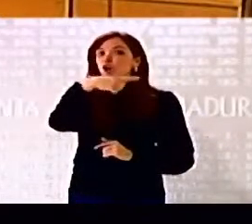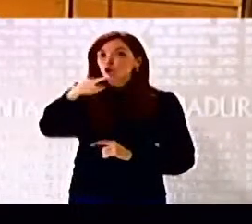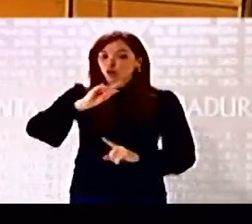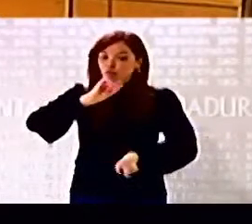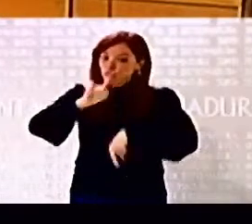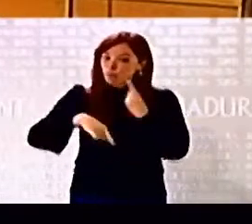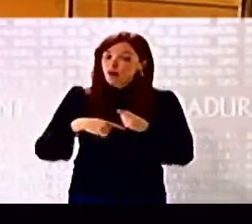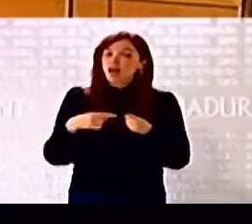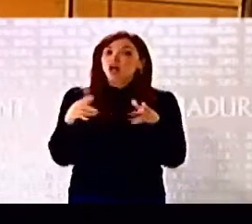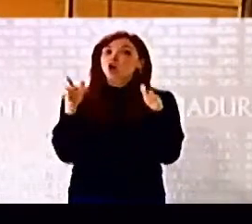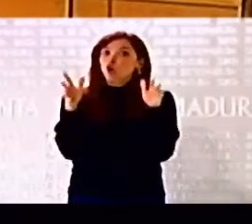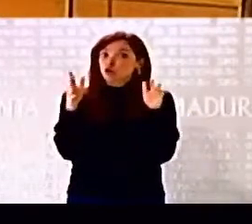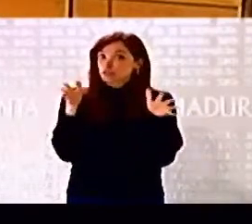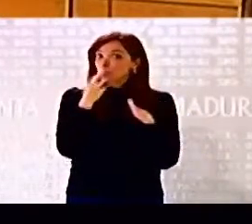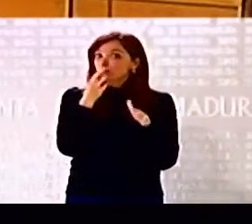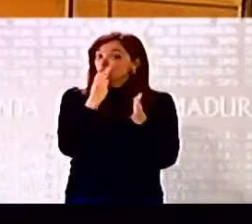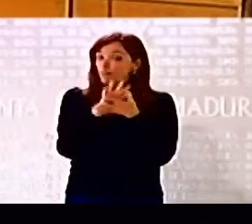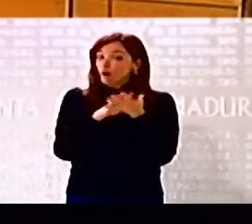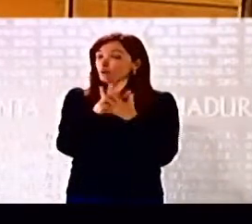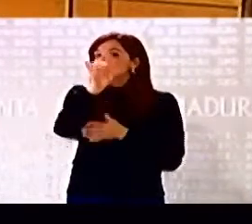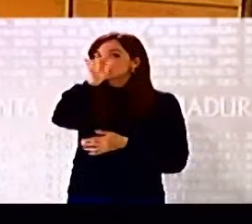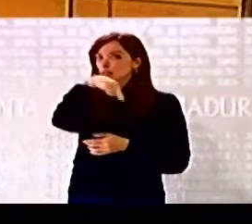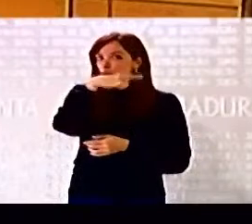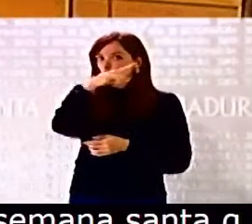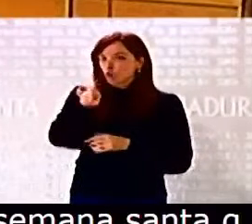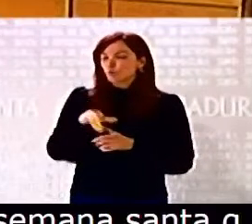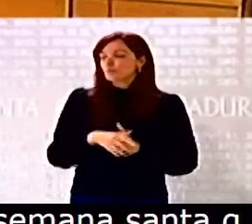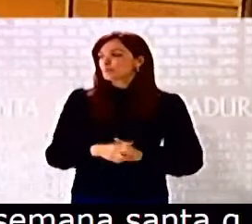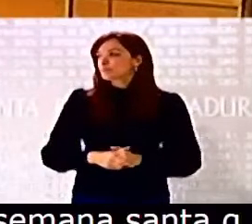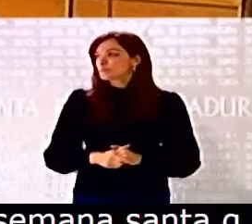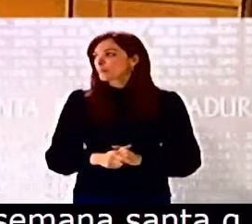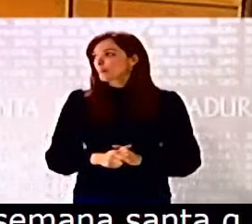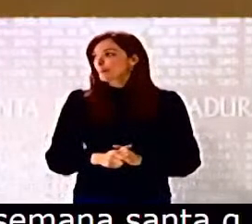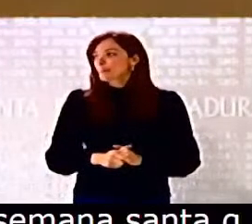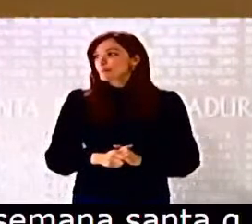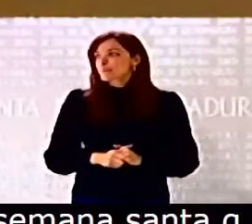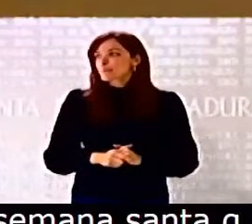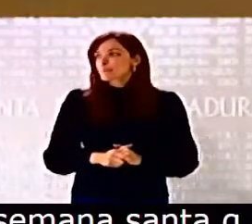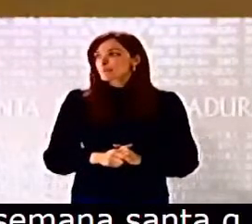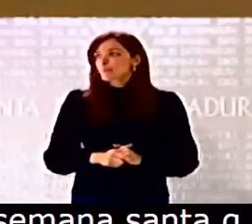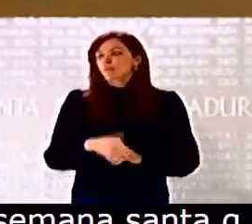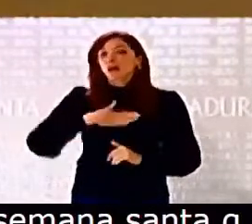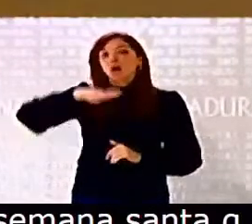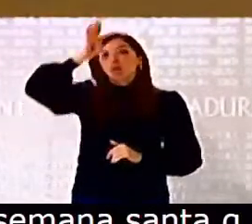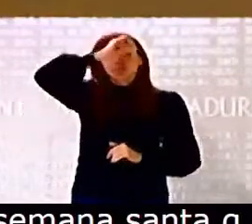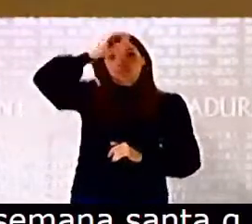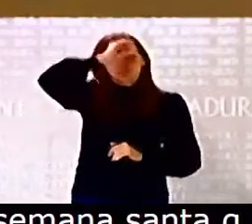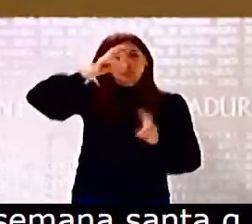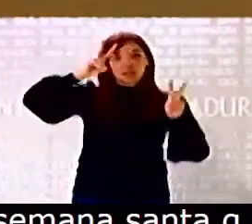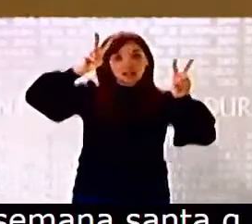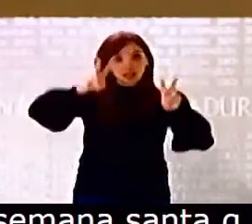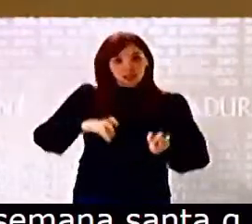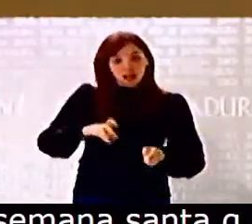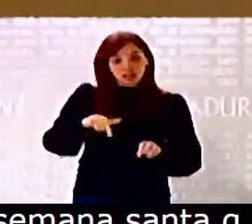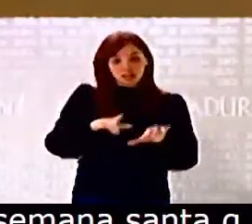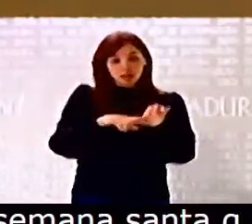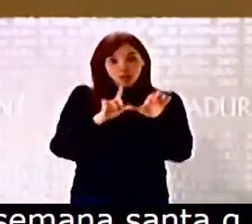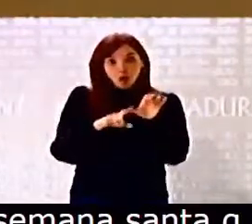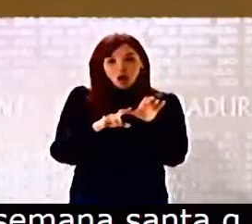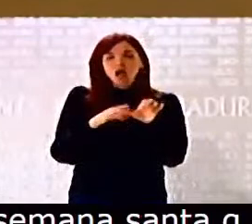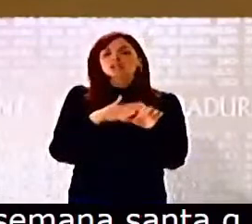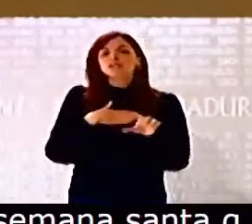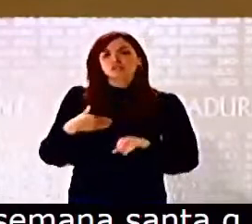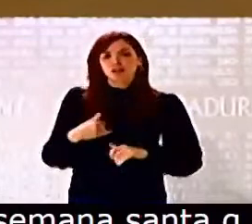Interterritorial? ¿La postura inicial es esa y que haya cierre perimetral? La postura inicial de Extremadura es que Extremadura va a